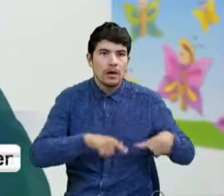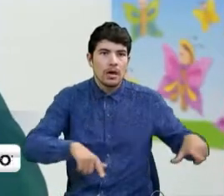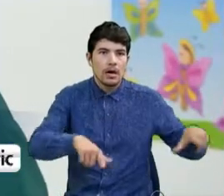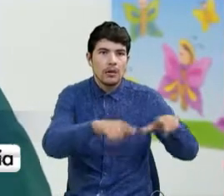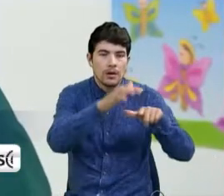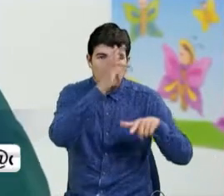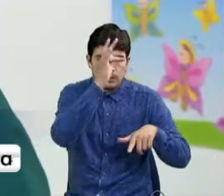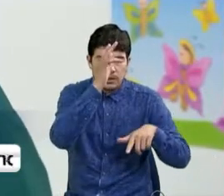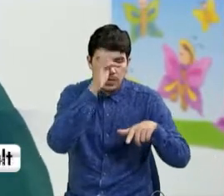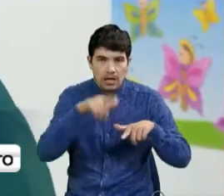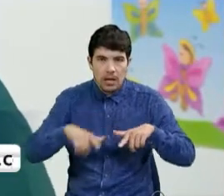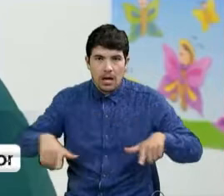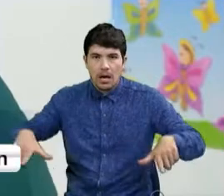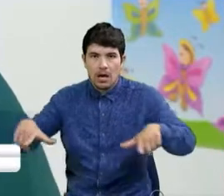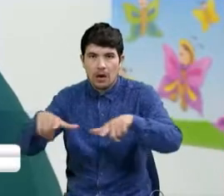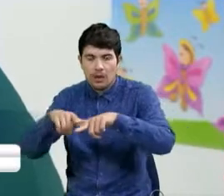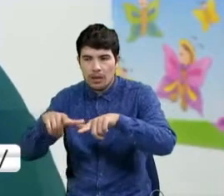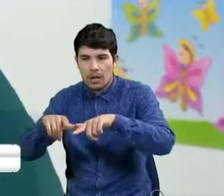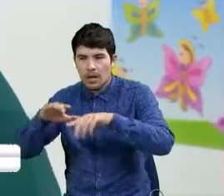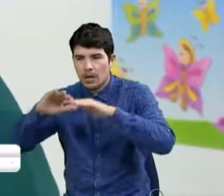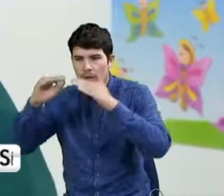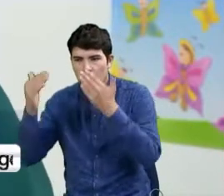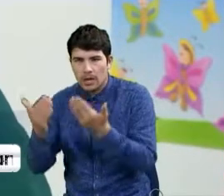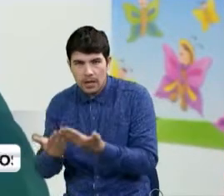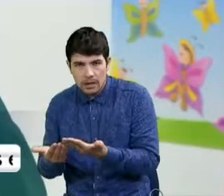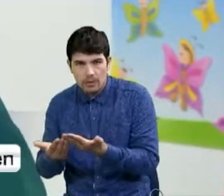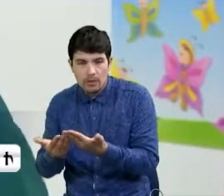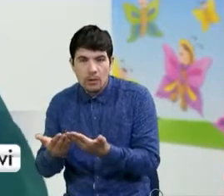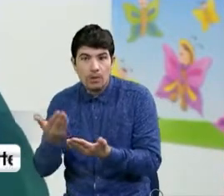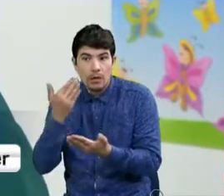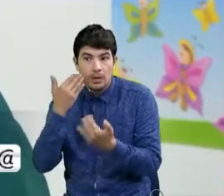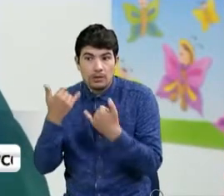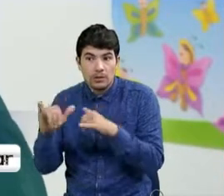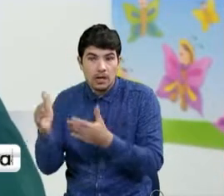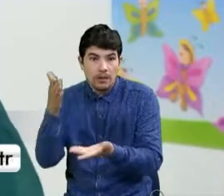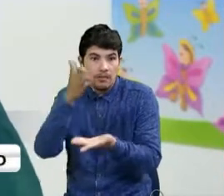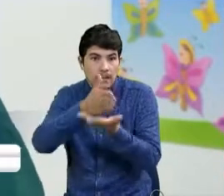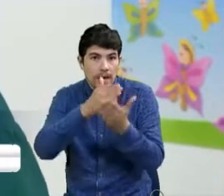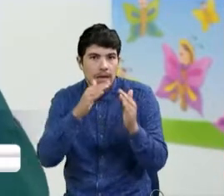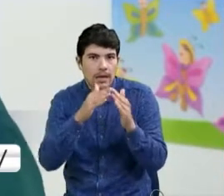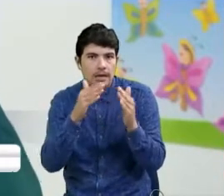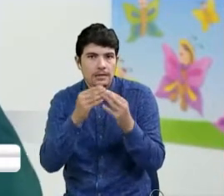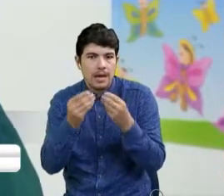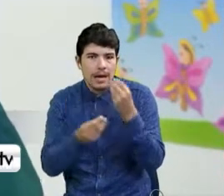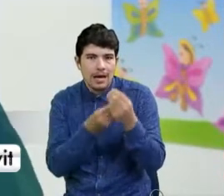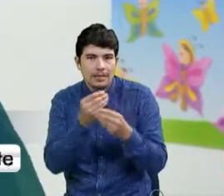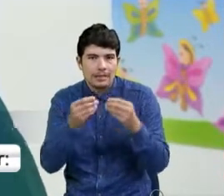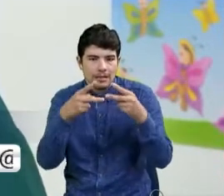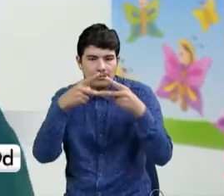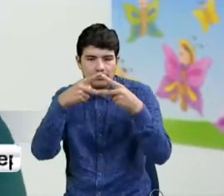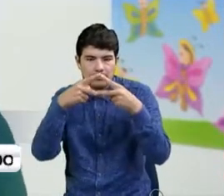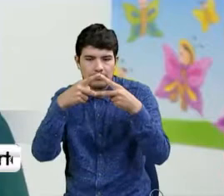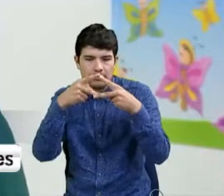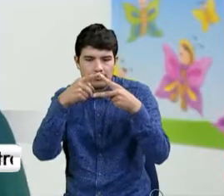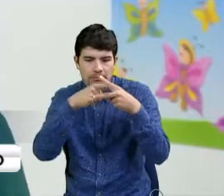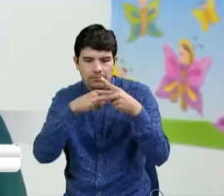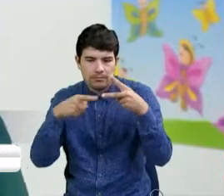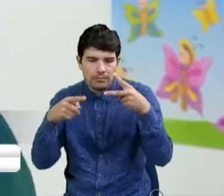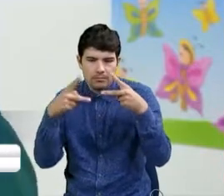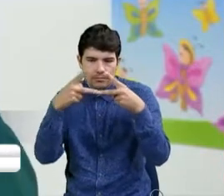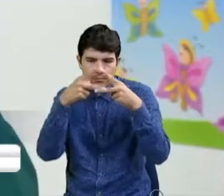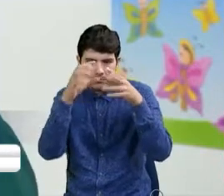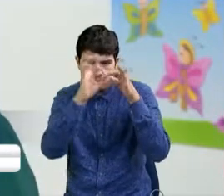colegio-aula hospitalaria-colegio. Y luego, cuando vayan a la casa, entonces ya se hace como un triángulo pues de